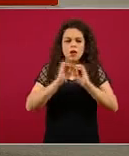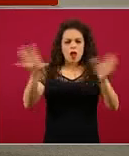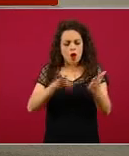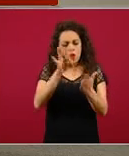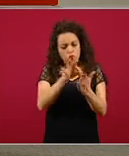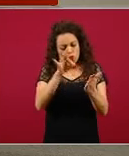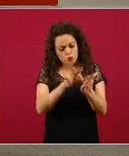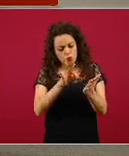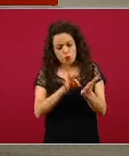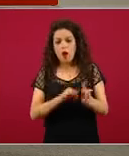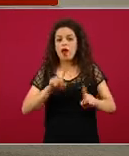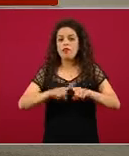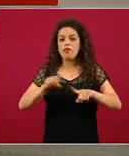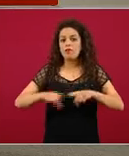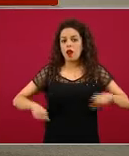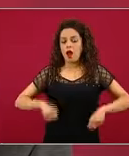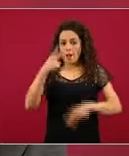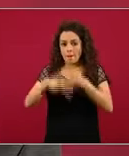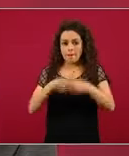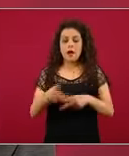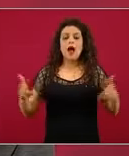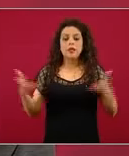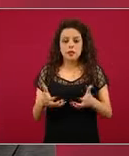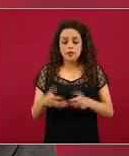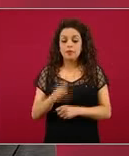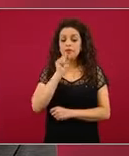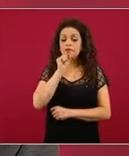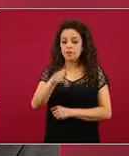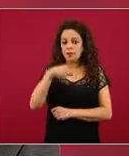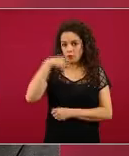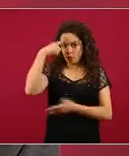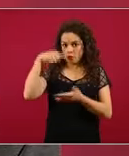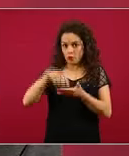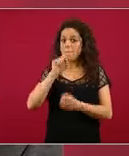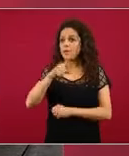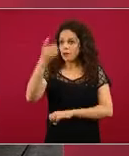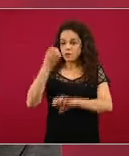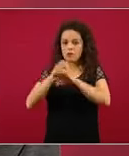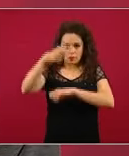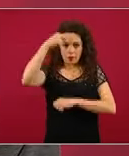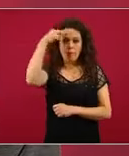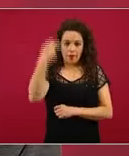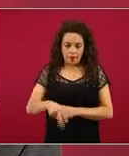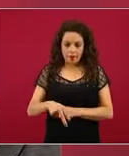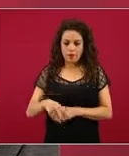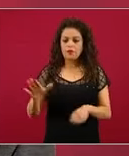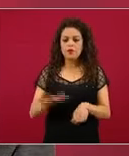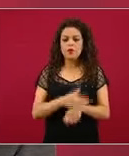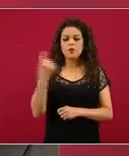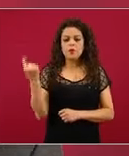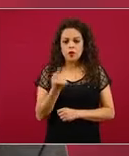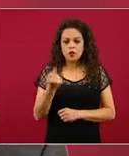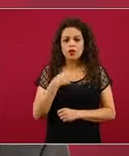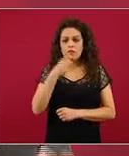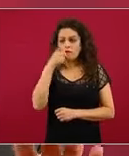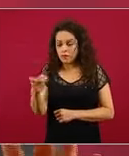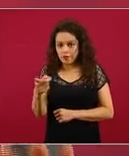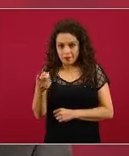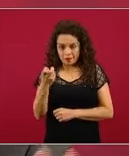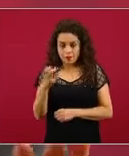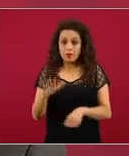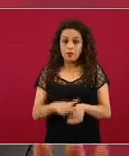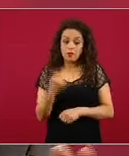distintas acciones. Lo mismo estará ocurriendo seguramente ya en el Estado de México. ¿Por qué lo difiero a eso? Porque